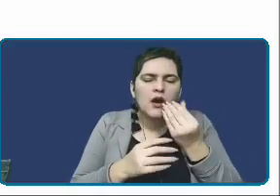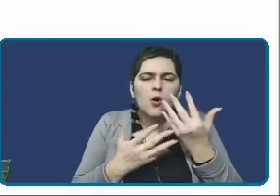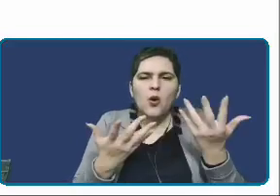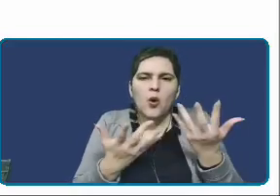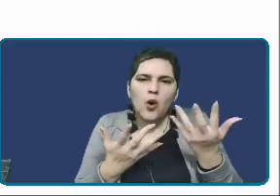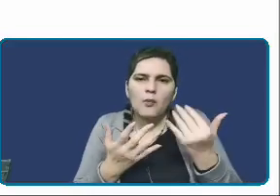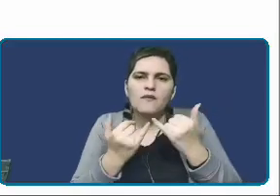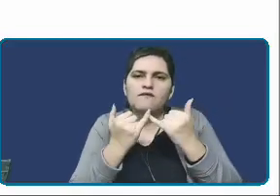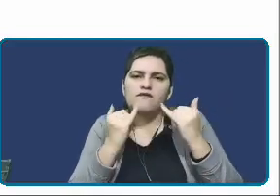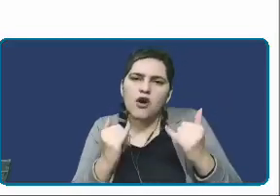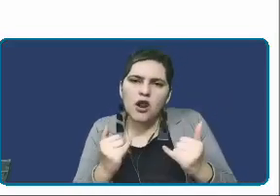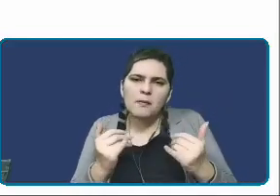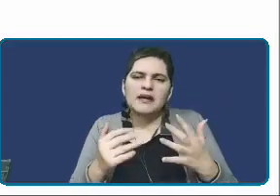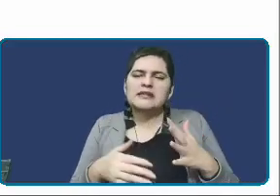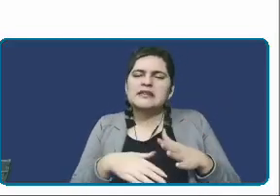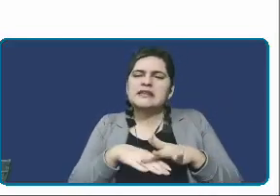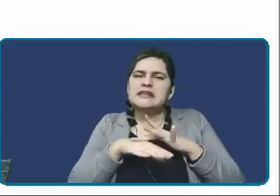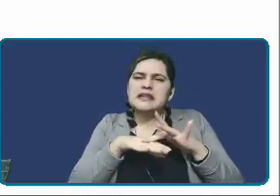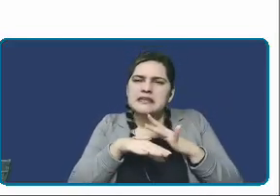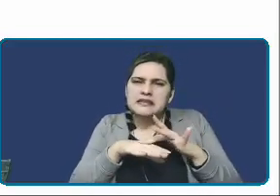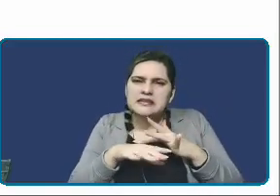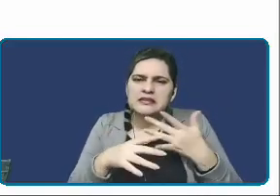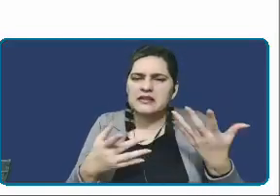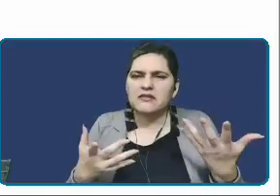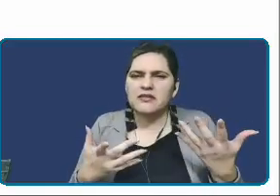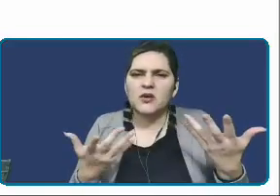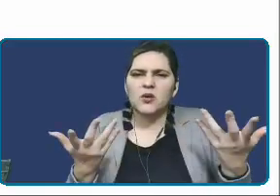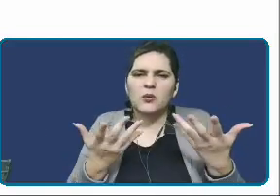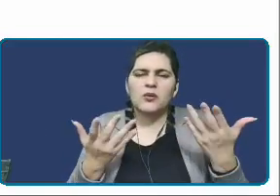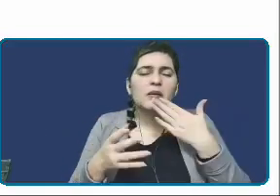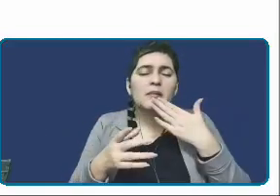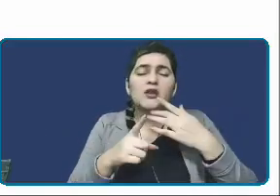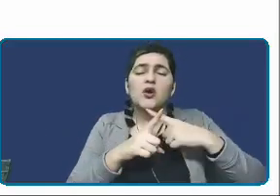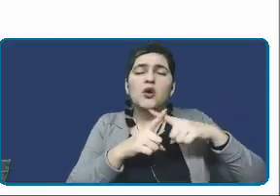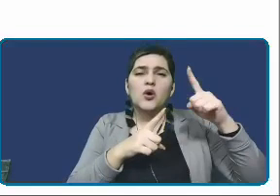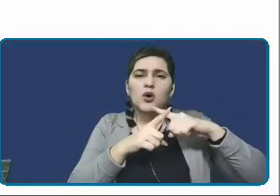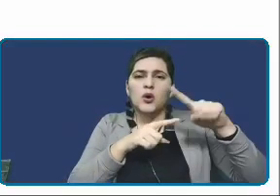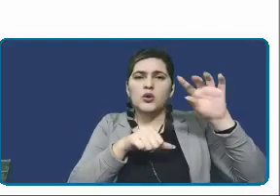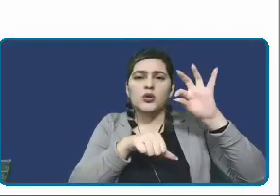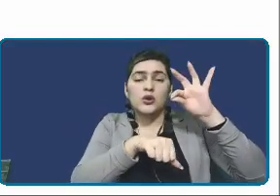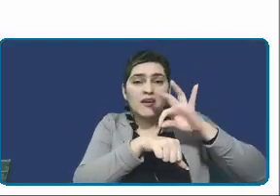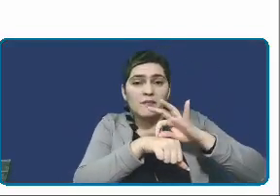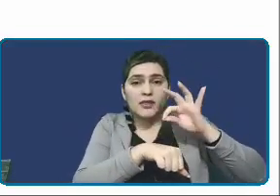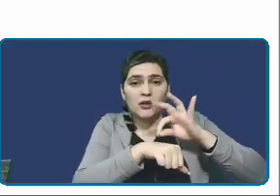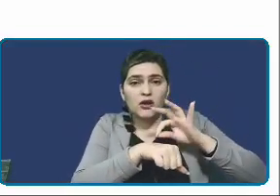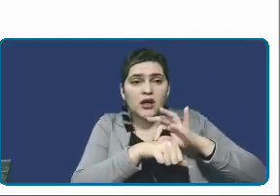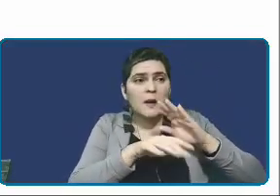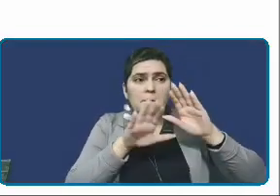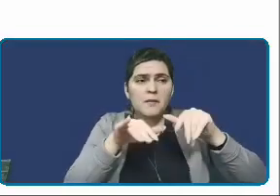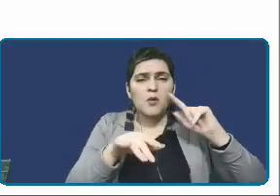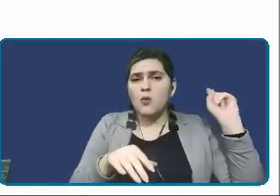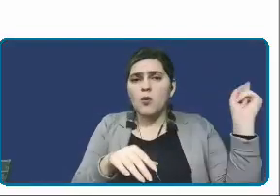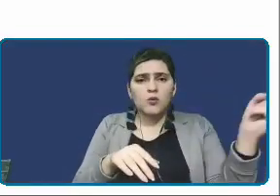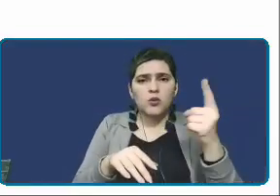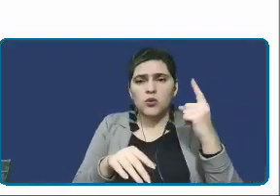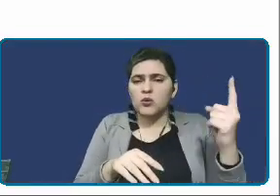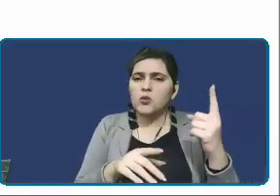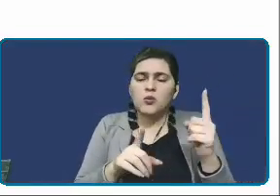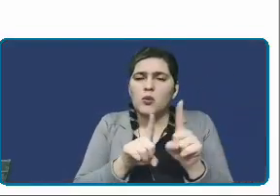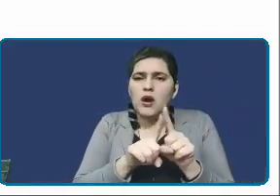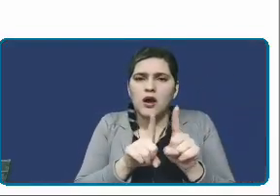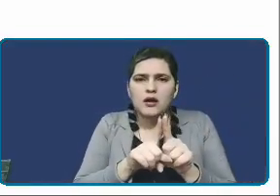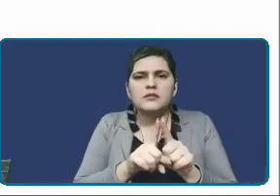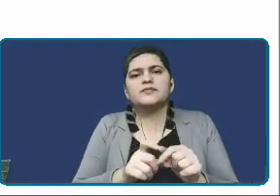y también hay otras patologías tal cual como en la población no autista, ¿ya? Entonces hay que buscarlas,